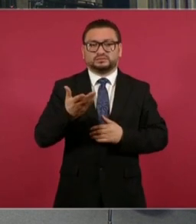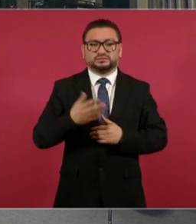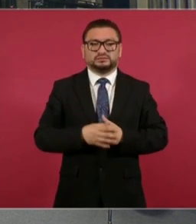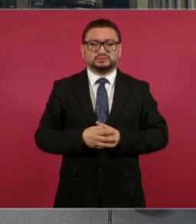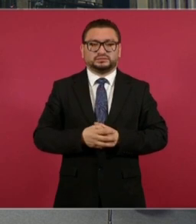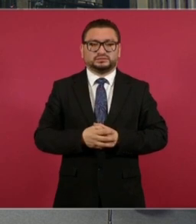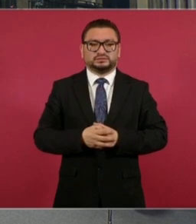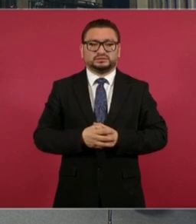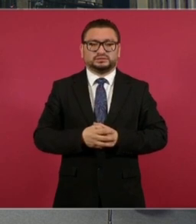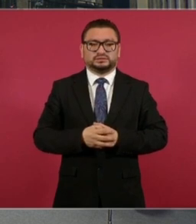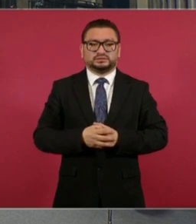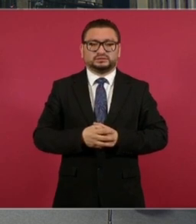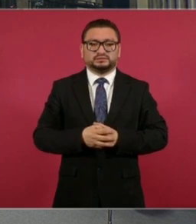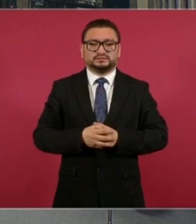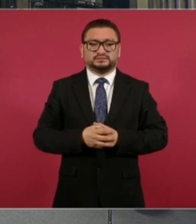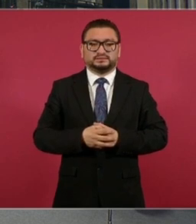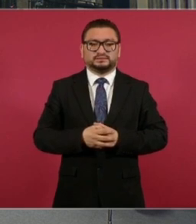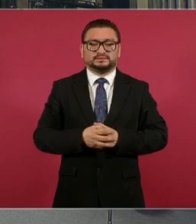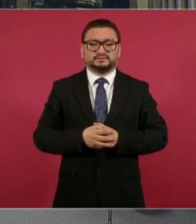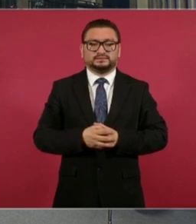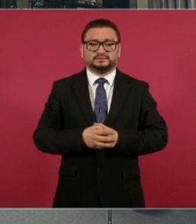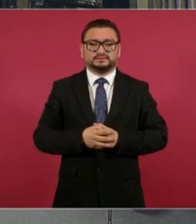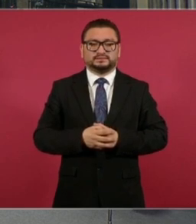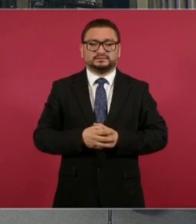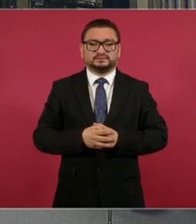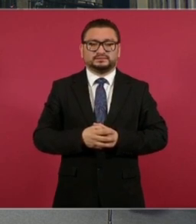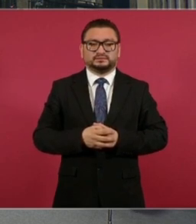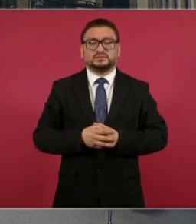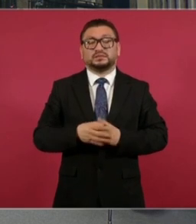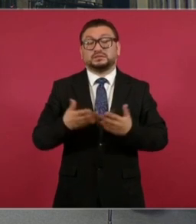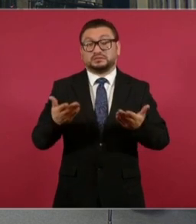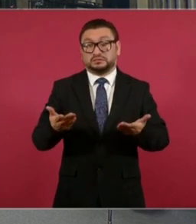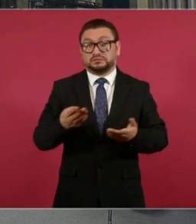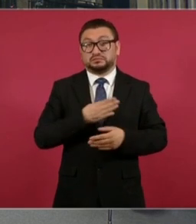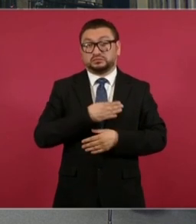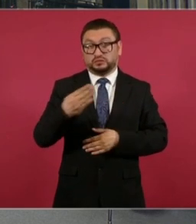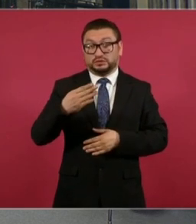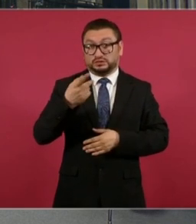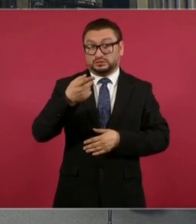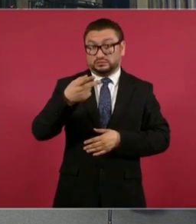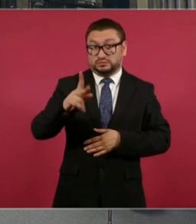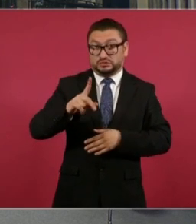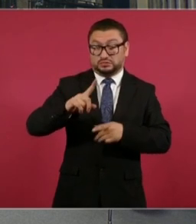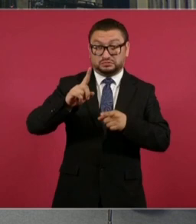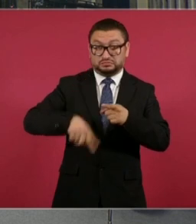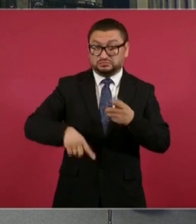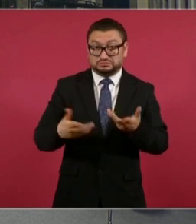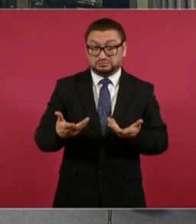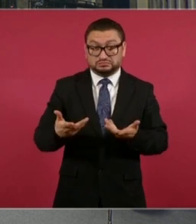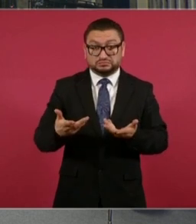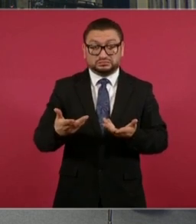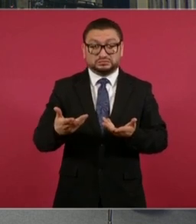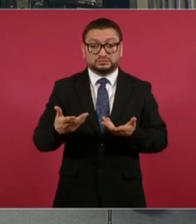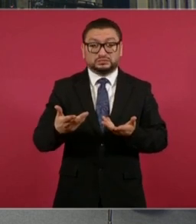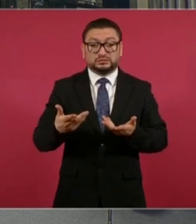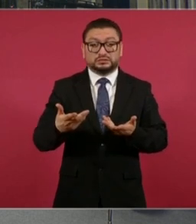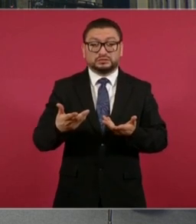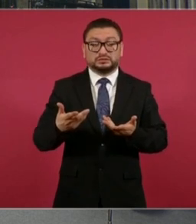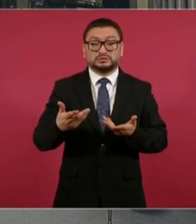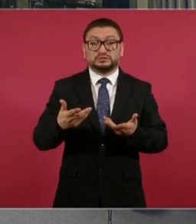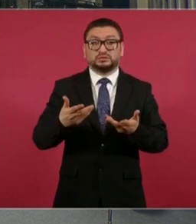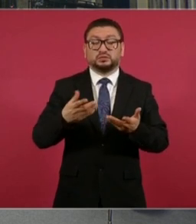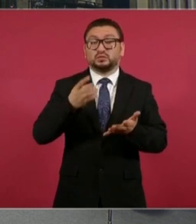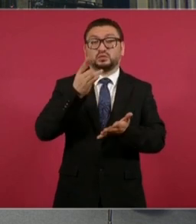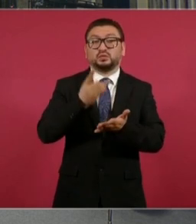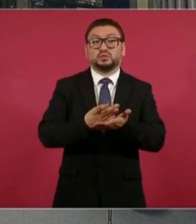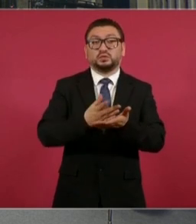elic a cabar y evitó desaparecer Bueno pero si no va a desaparecer nada más se va a